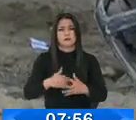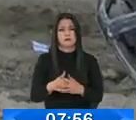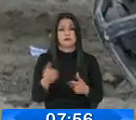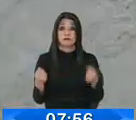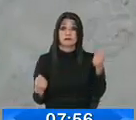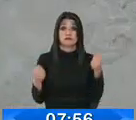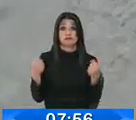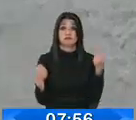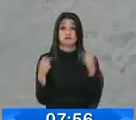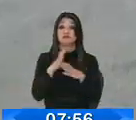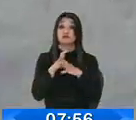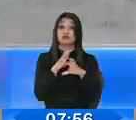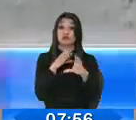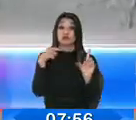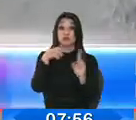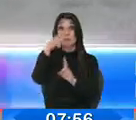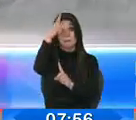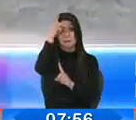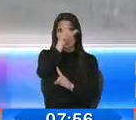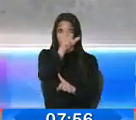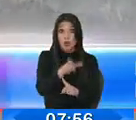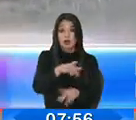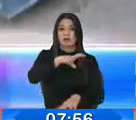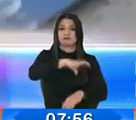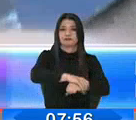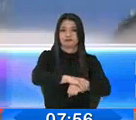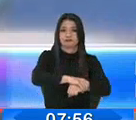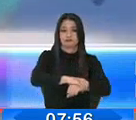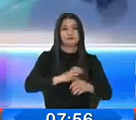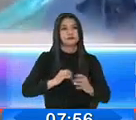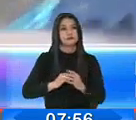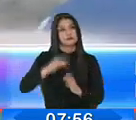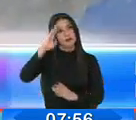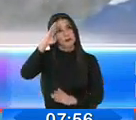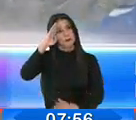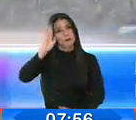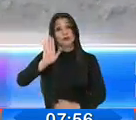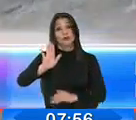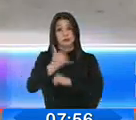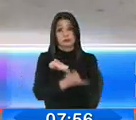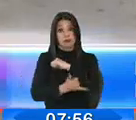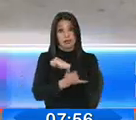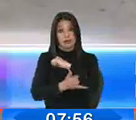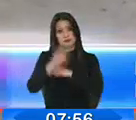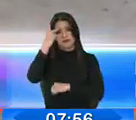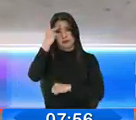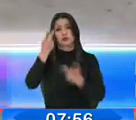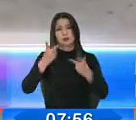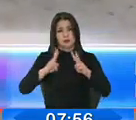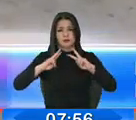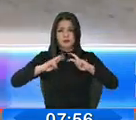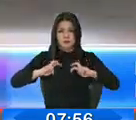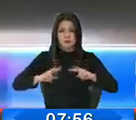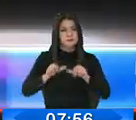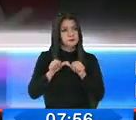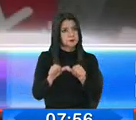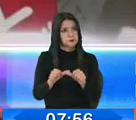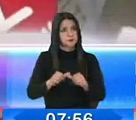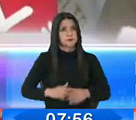bus de nacionalidad peruana fue retenido. En tanto, la policía de ese país realiza las respectivas